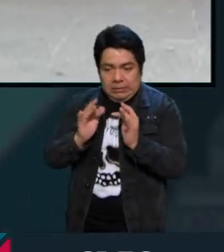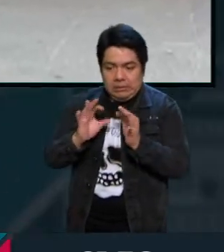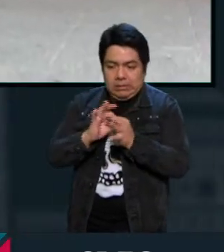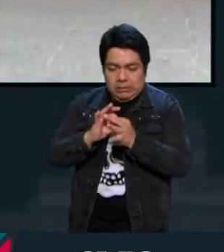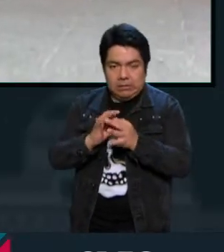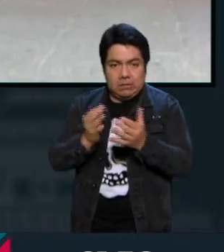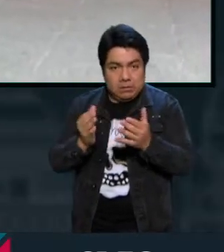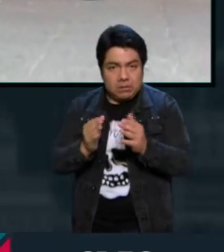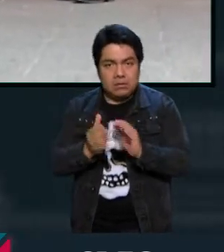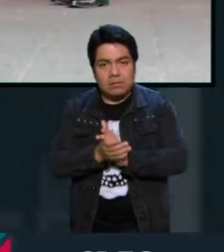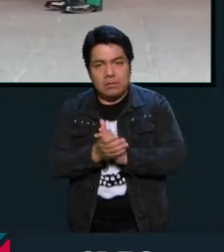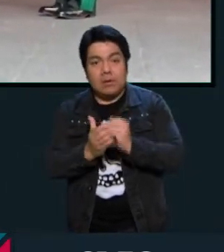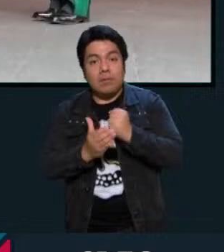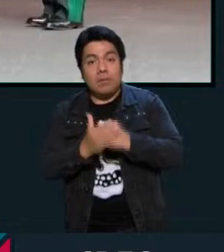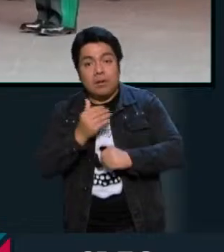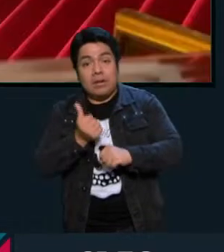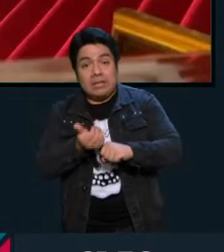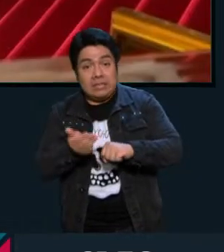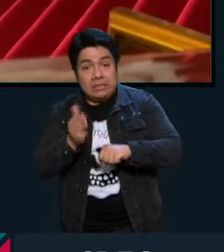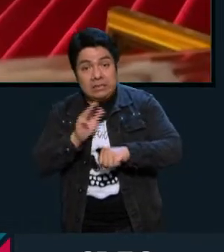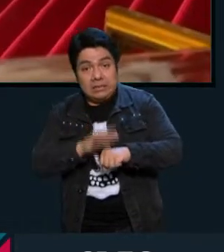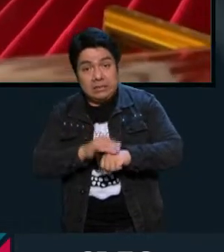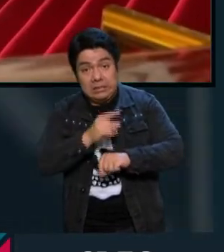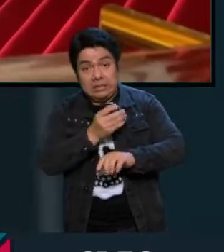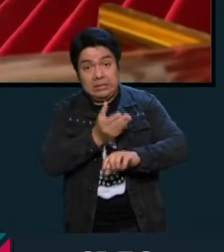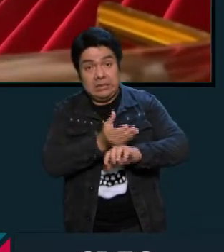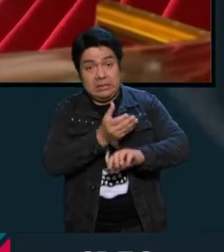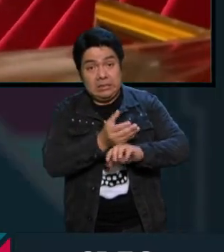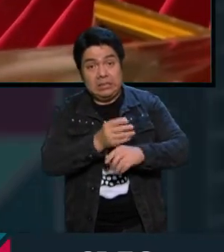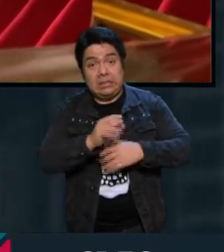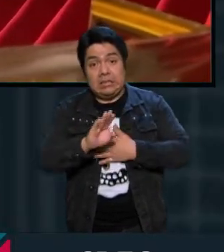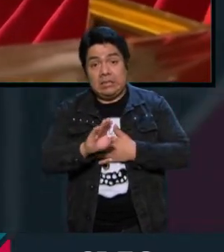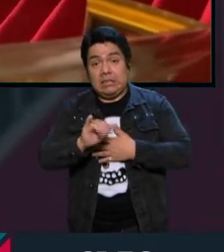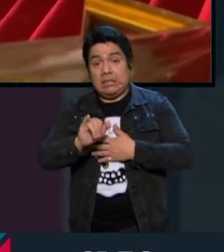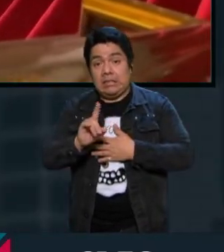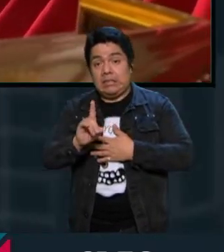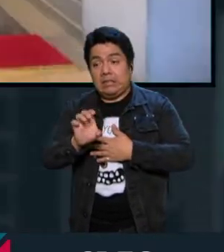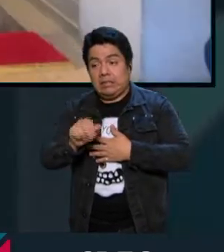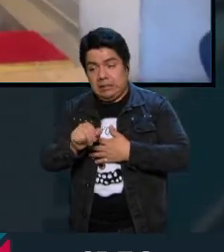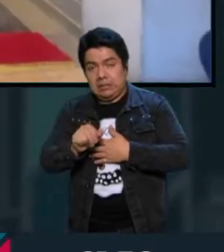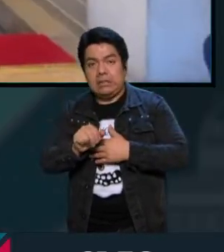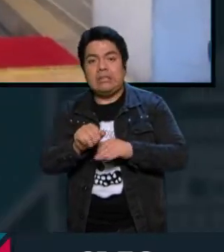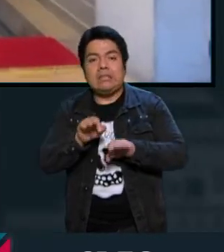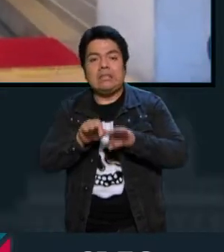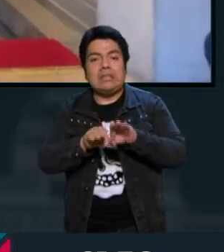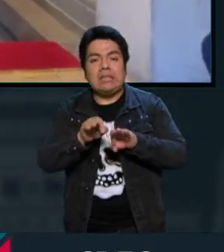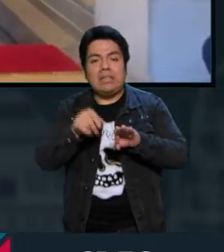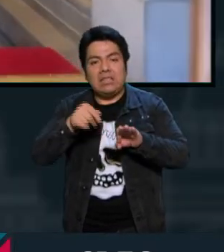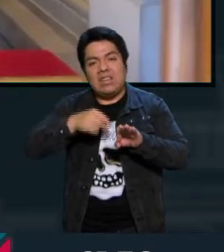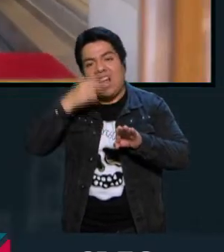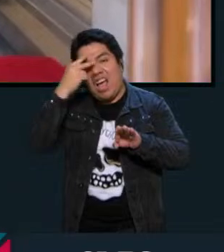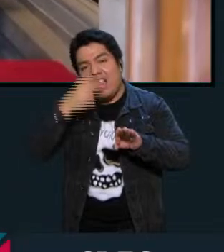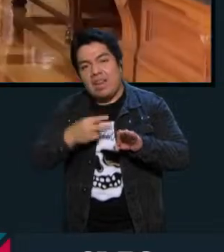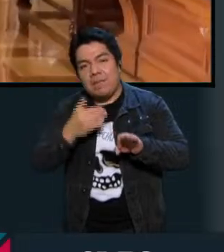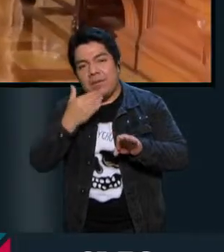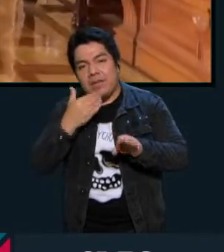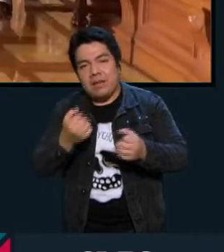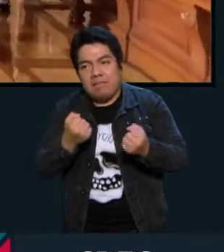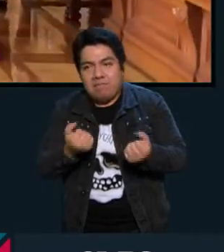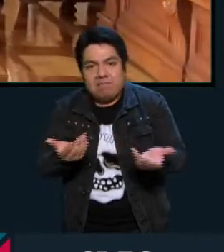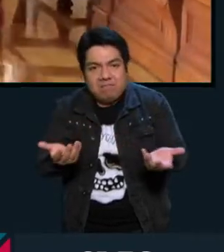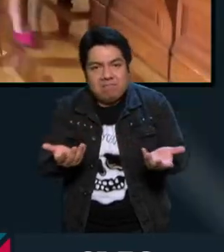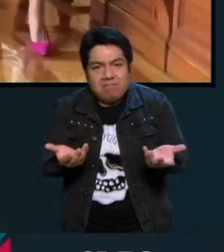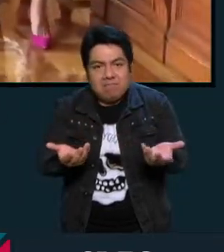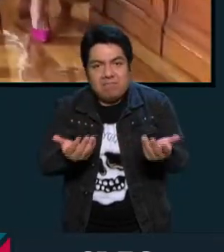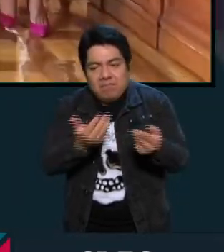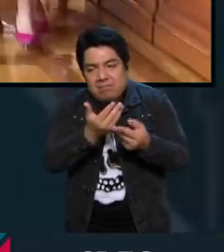en este momento parte de una administración tan impopular en Estados Unidos como es la de Joe Biden, se quiere enfrentar a una administración saliente muy popular